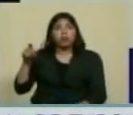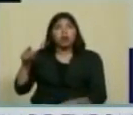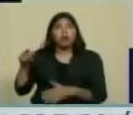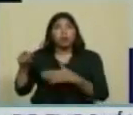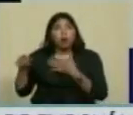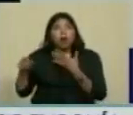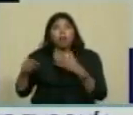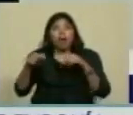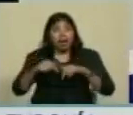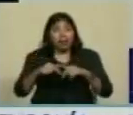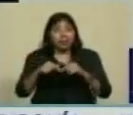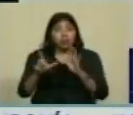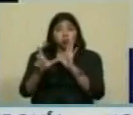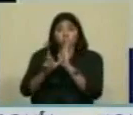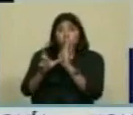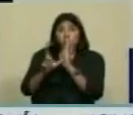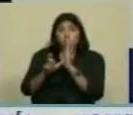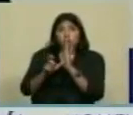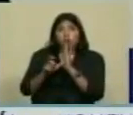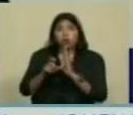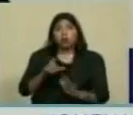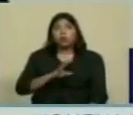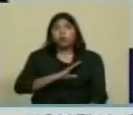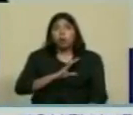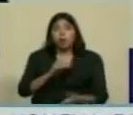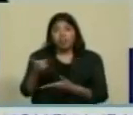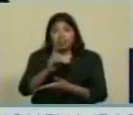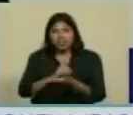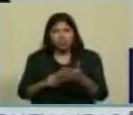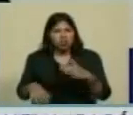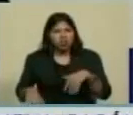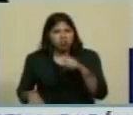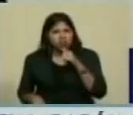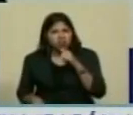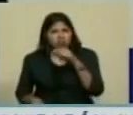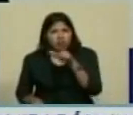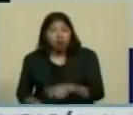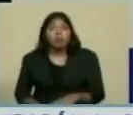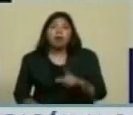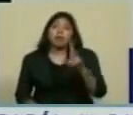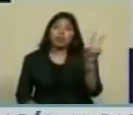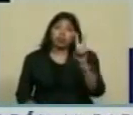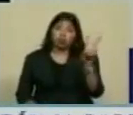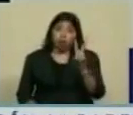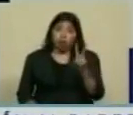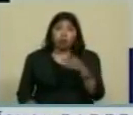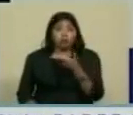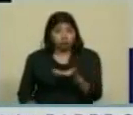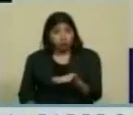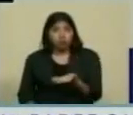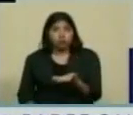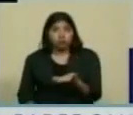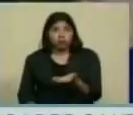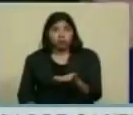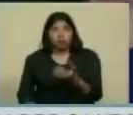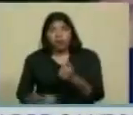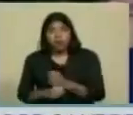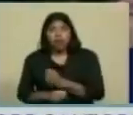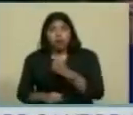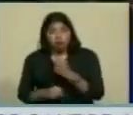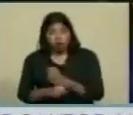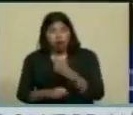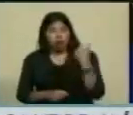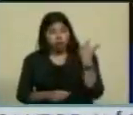hechas por venezolanos y diseñadas por venezolanos. Y eso es parte de ese trabajo